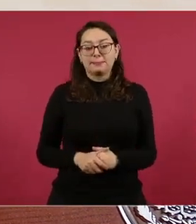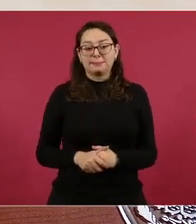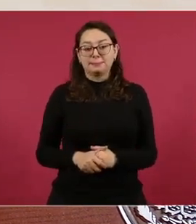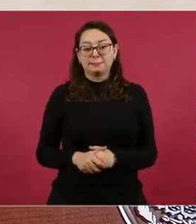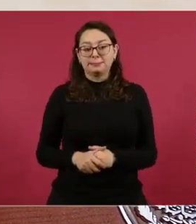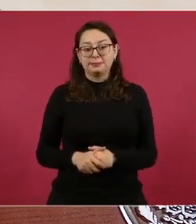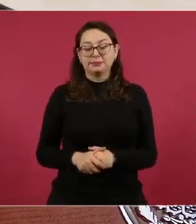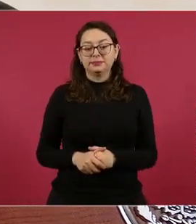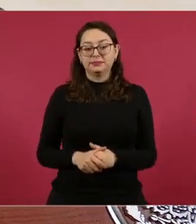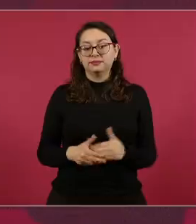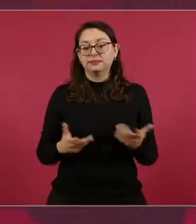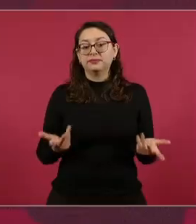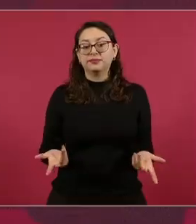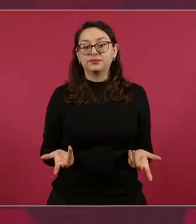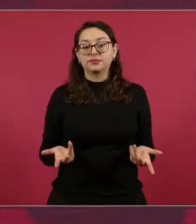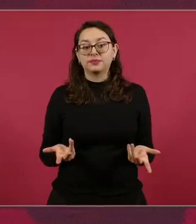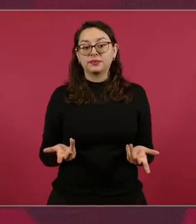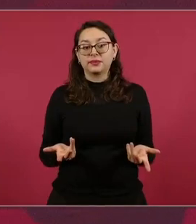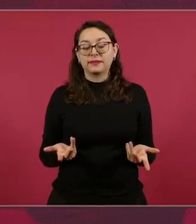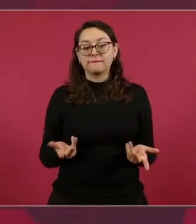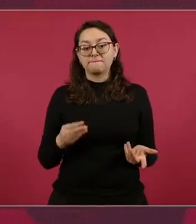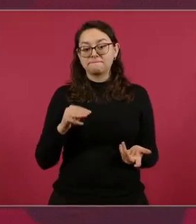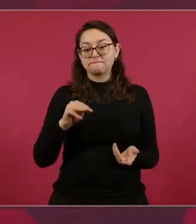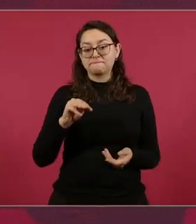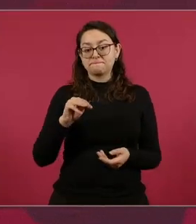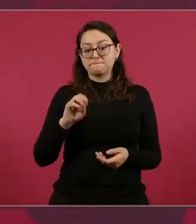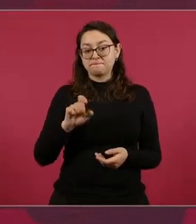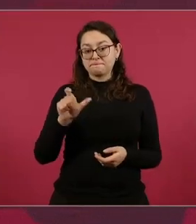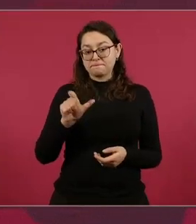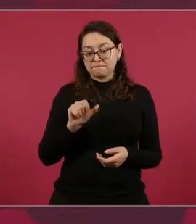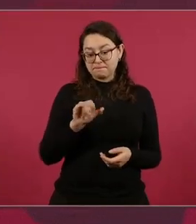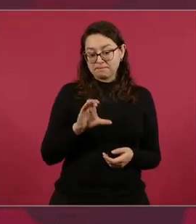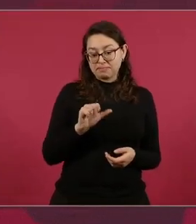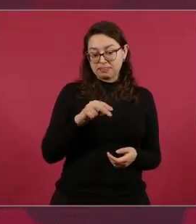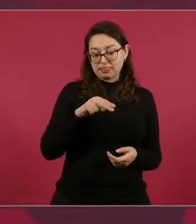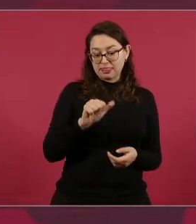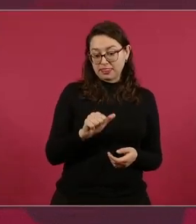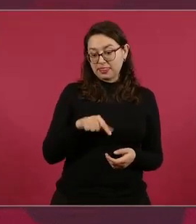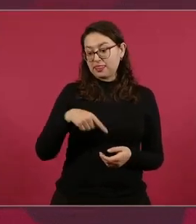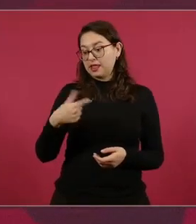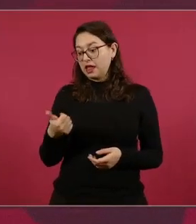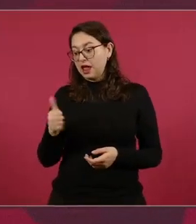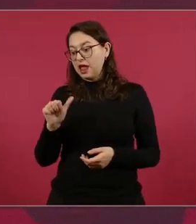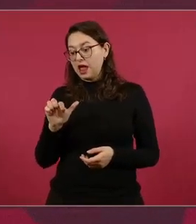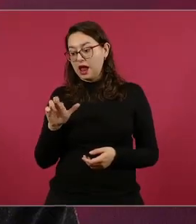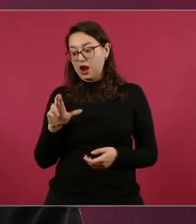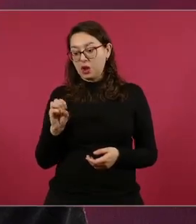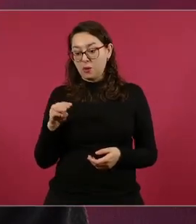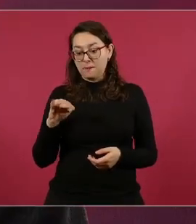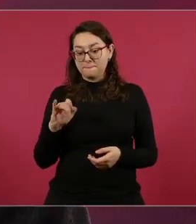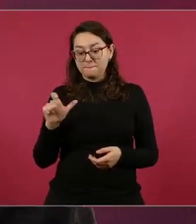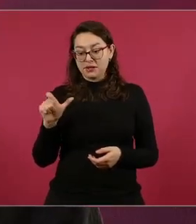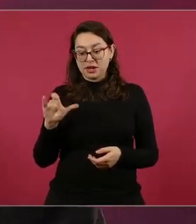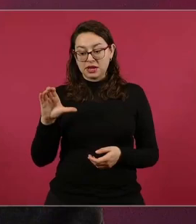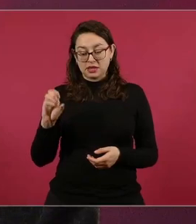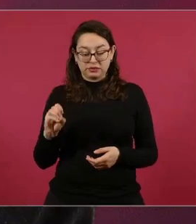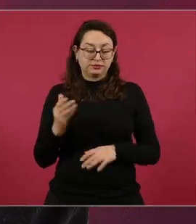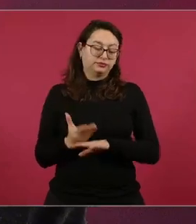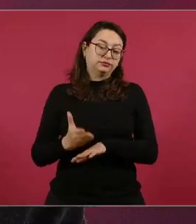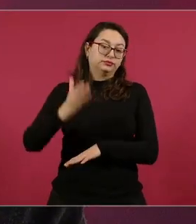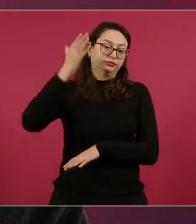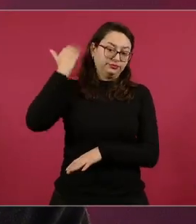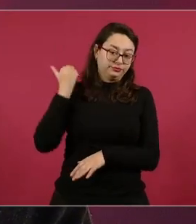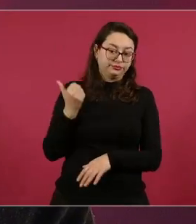cómo surge Mexicana, cómo surge Aeroméxico, pues eran empresas